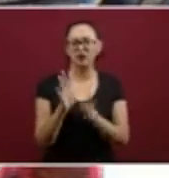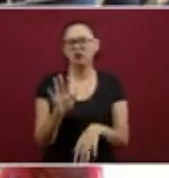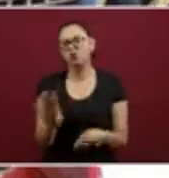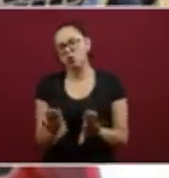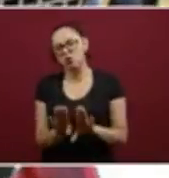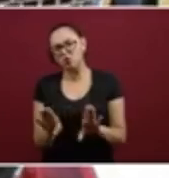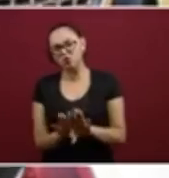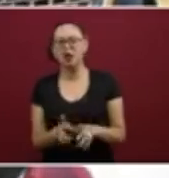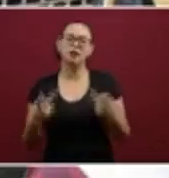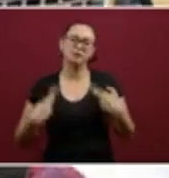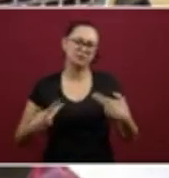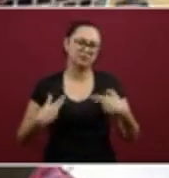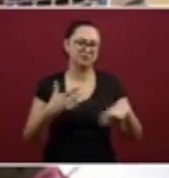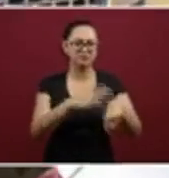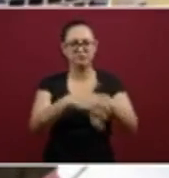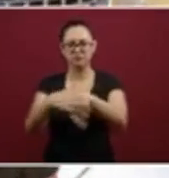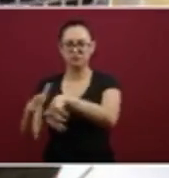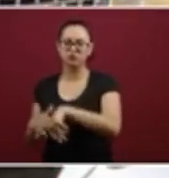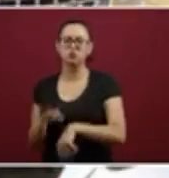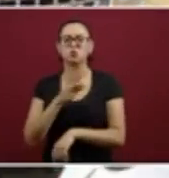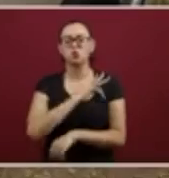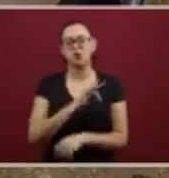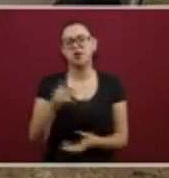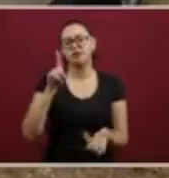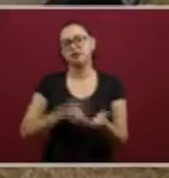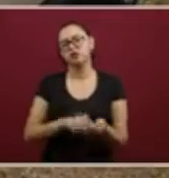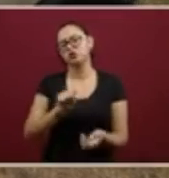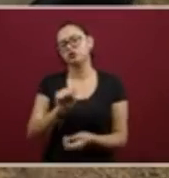a la ciudadanía a que consulten la página del SAE,